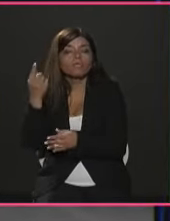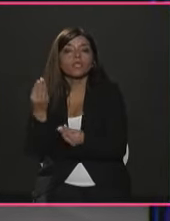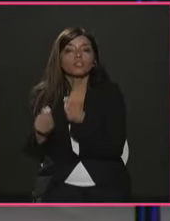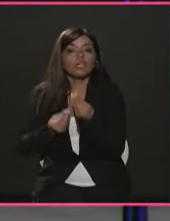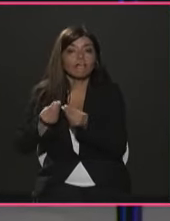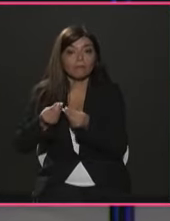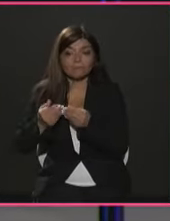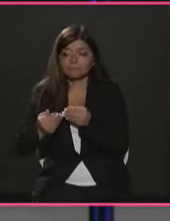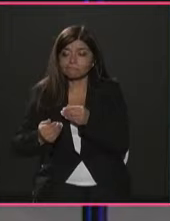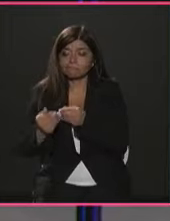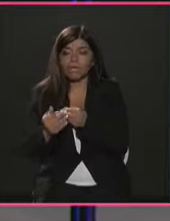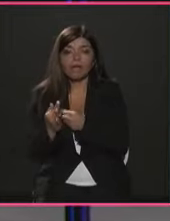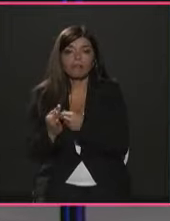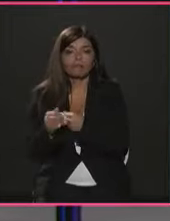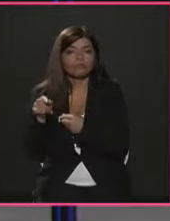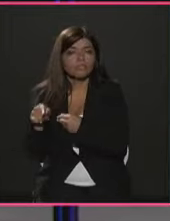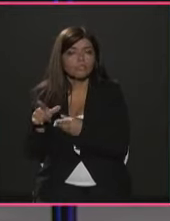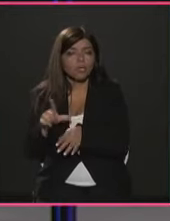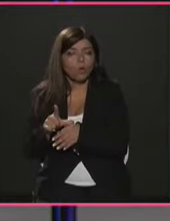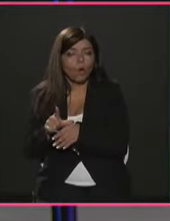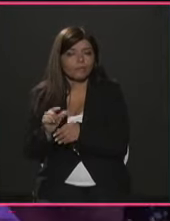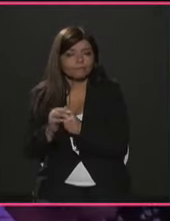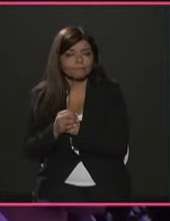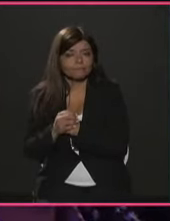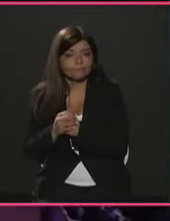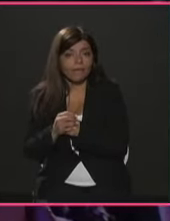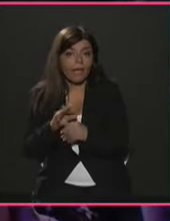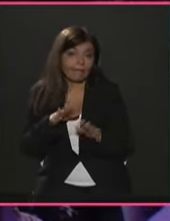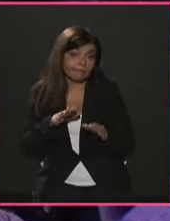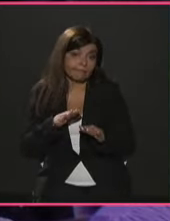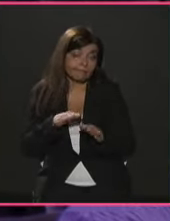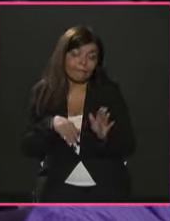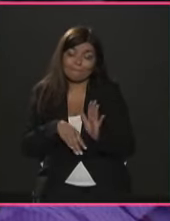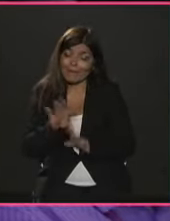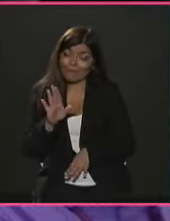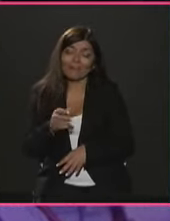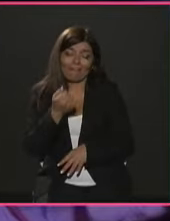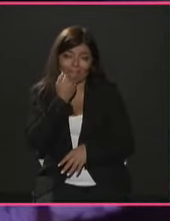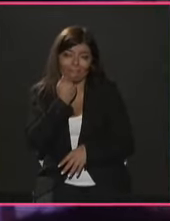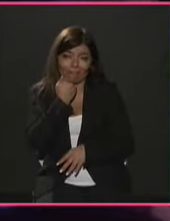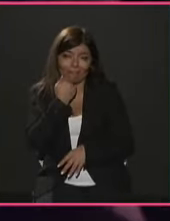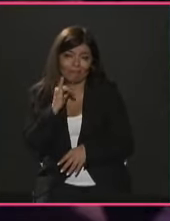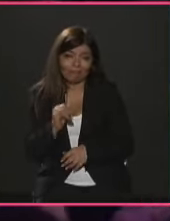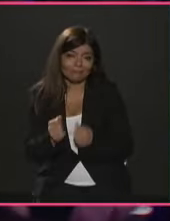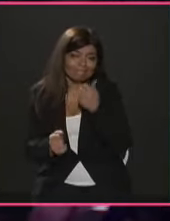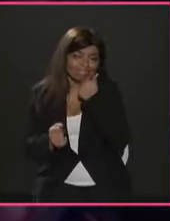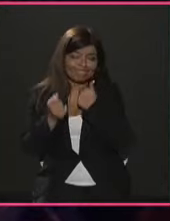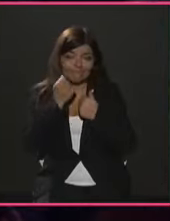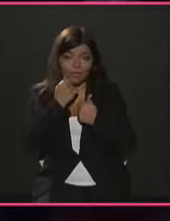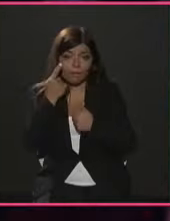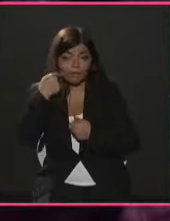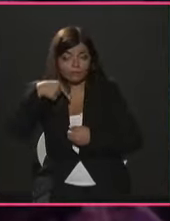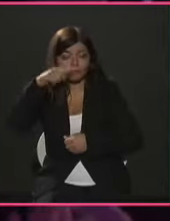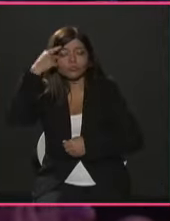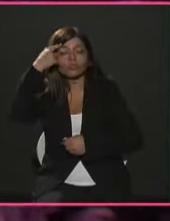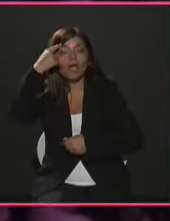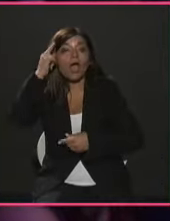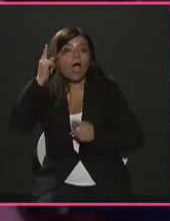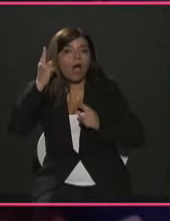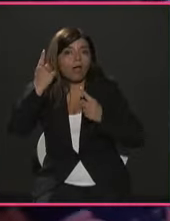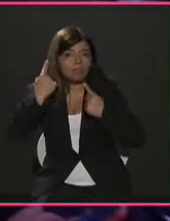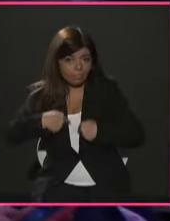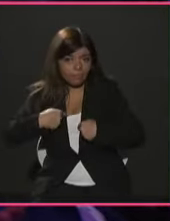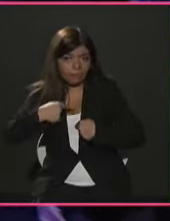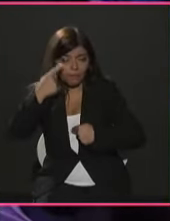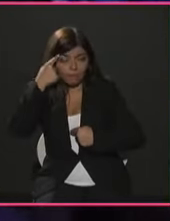a ocurrir en el futuro en ese lugar la mayoría de las veces nos equivocamos Pero tenemos la obligación de pensar